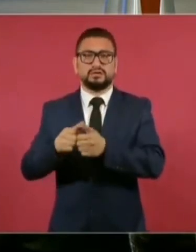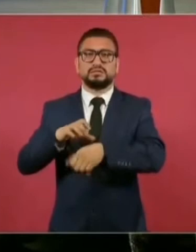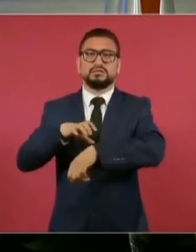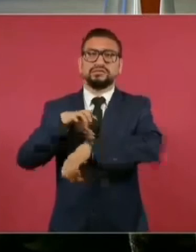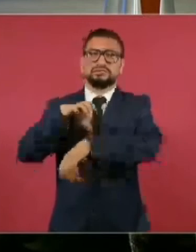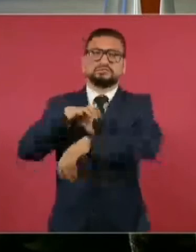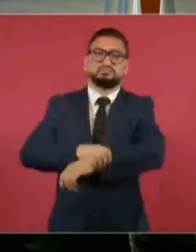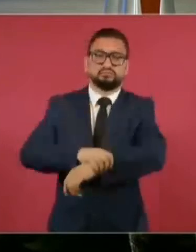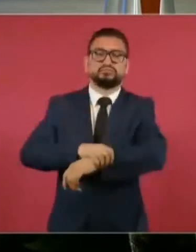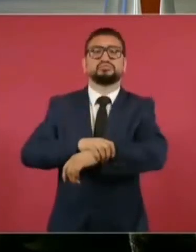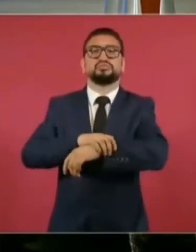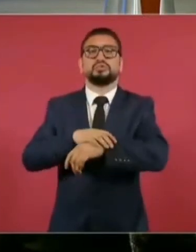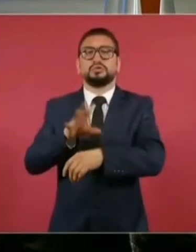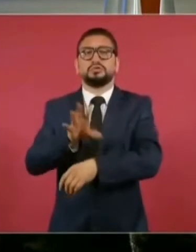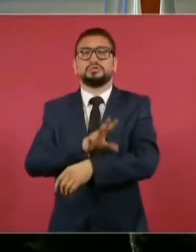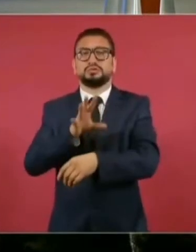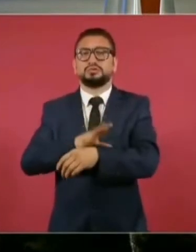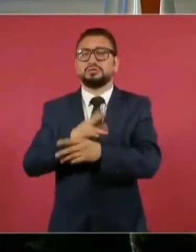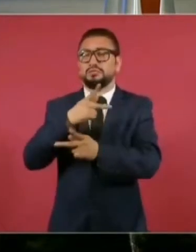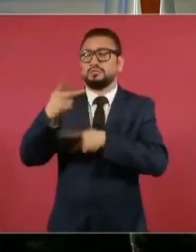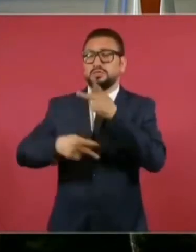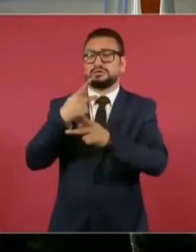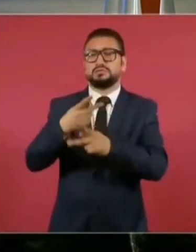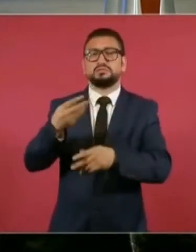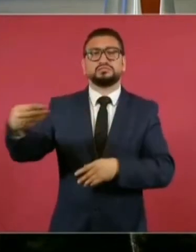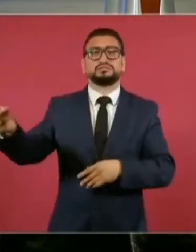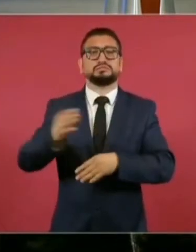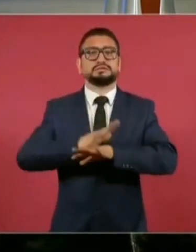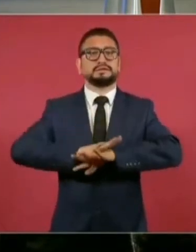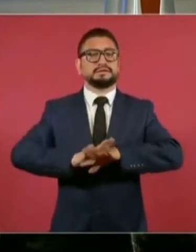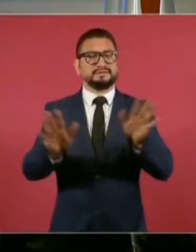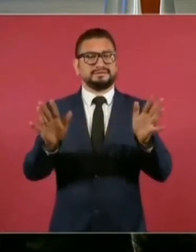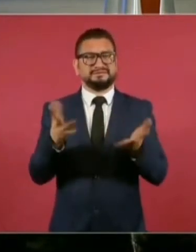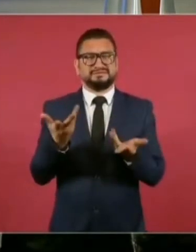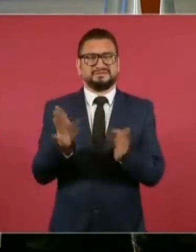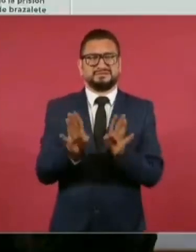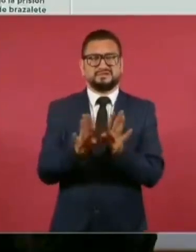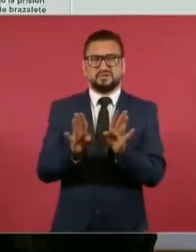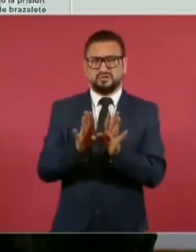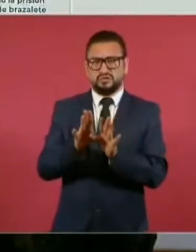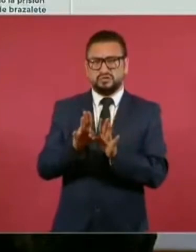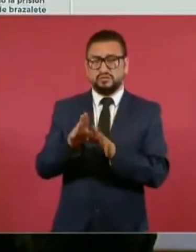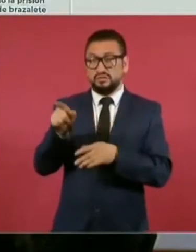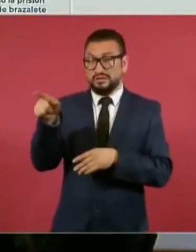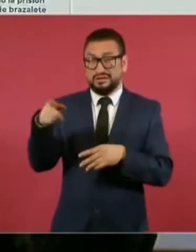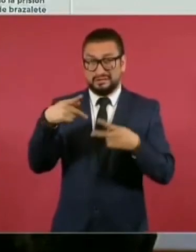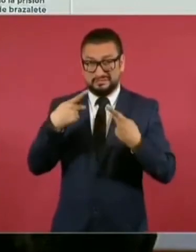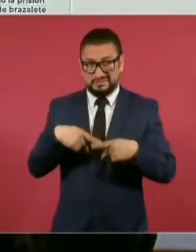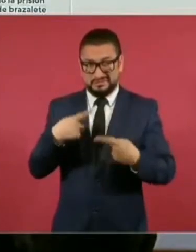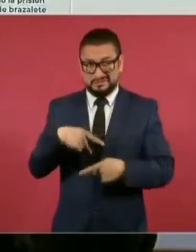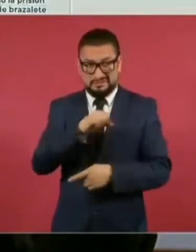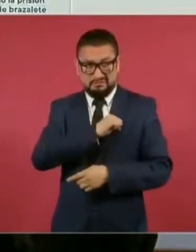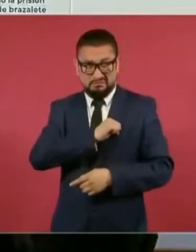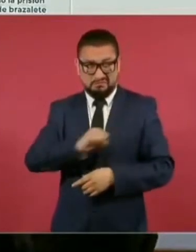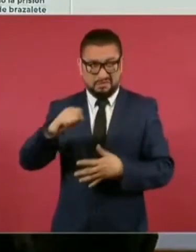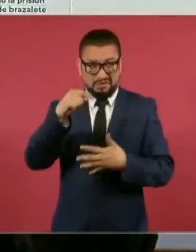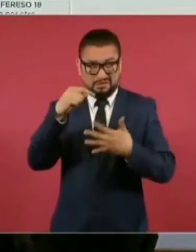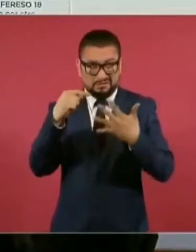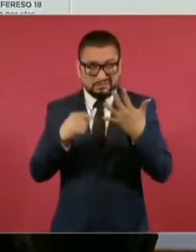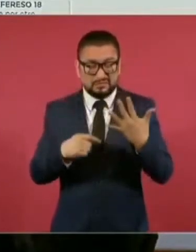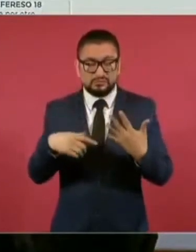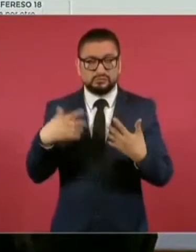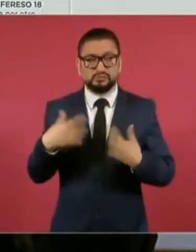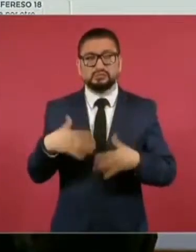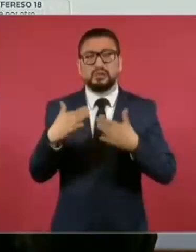brazalete electrónico y entrega de pasaportes. Pero vean qué tipo de perfil de delincuentes son.